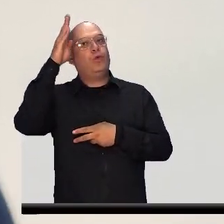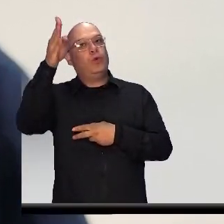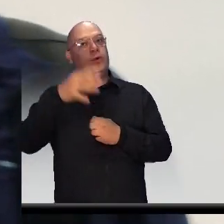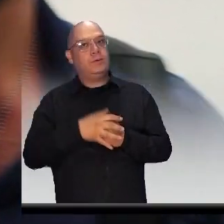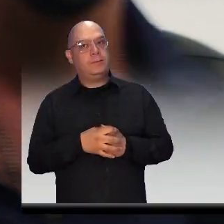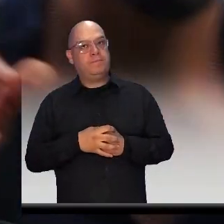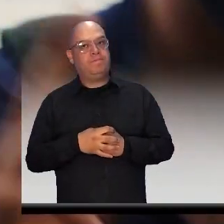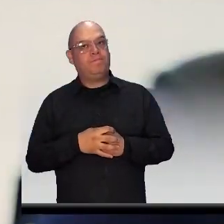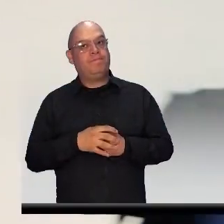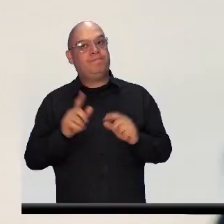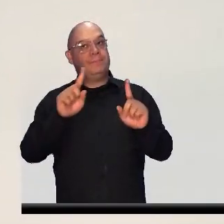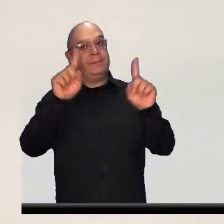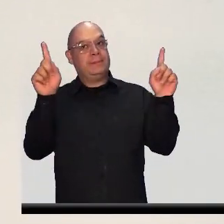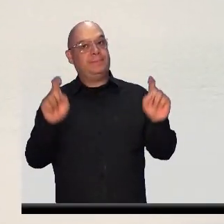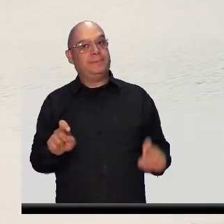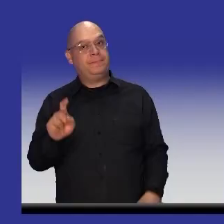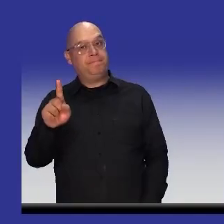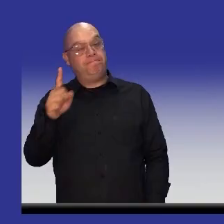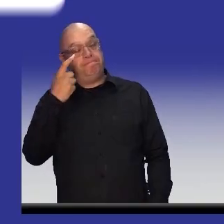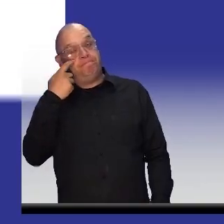esa preguntita.